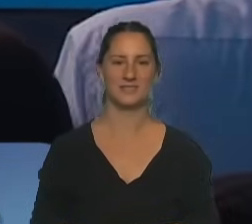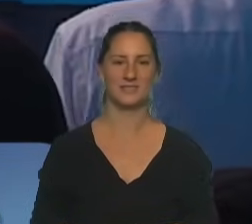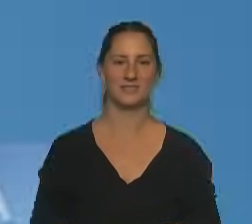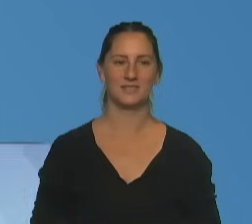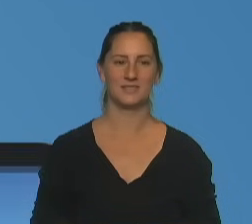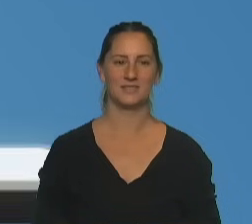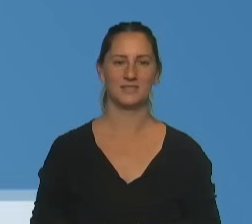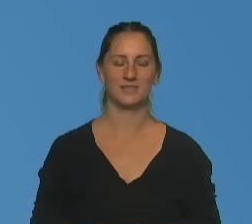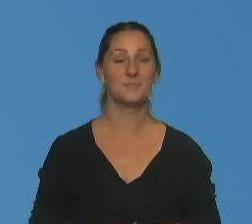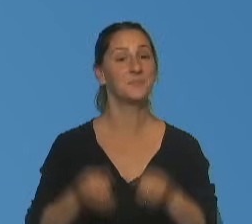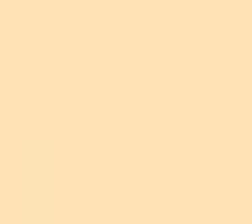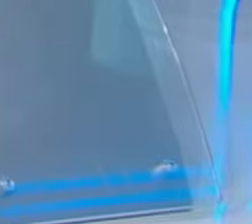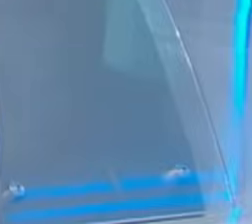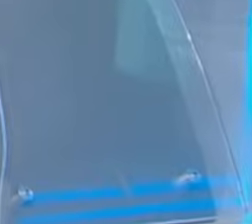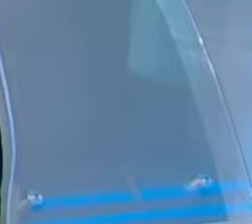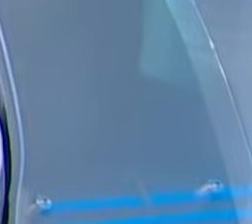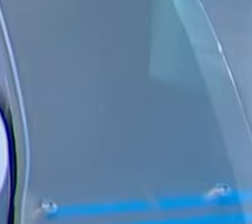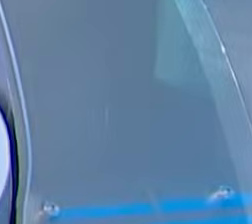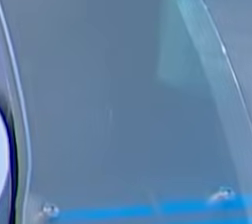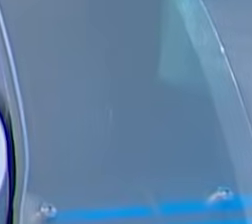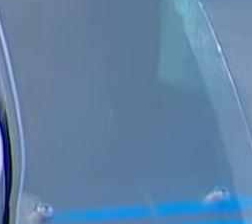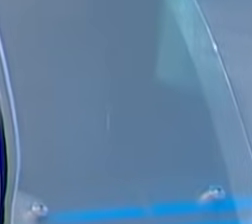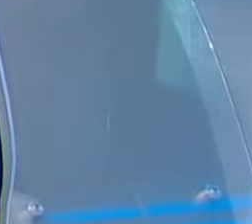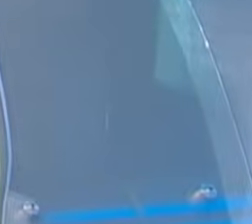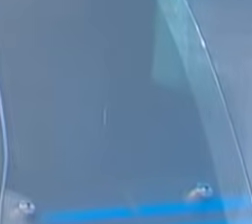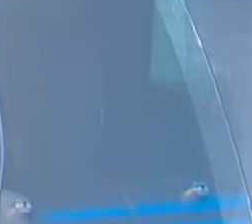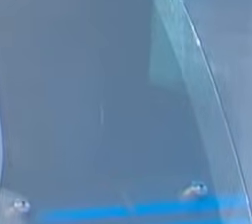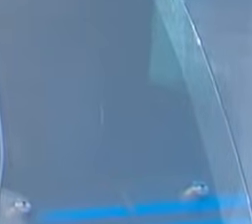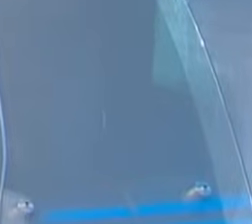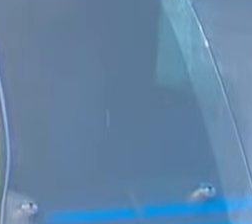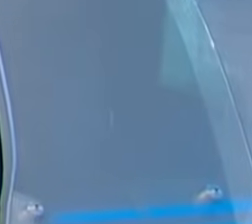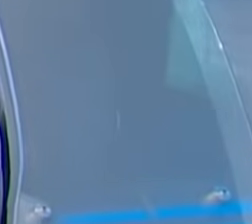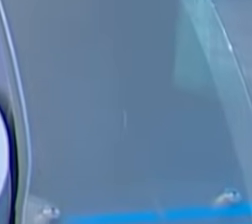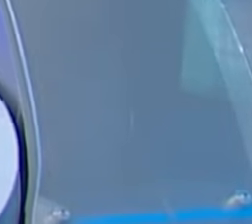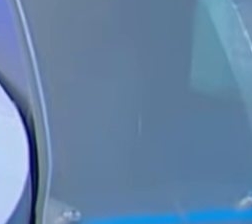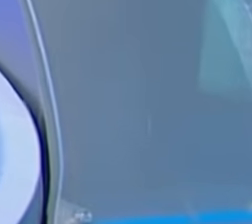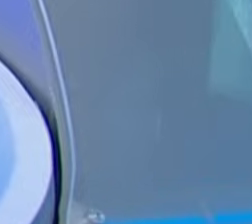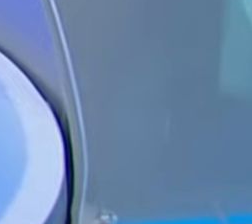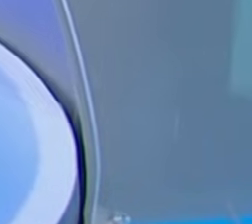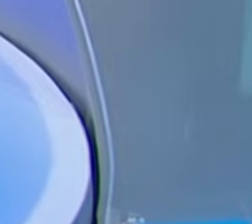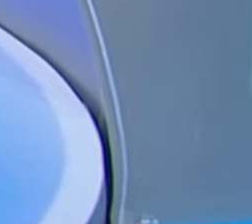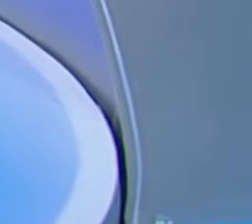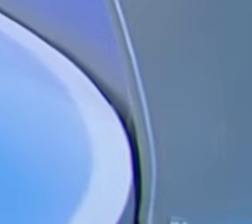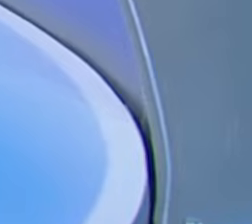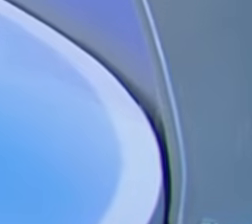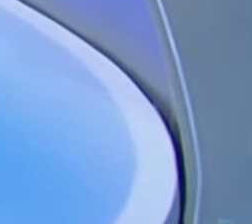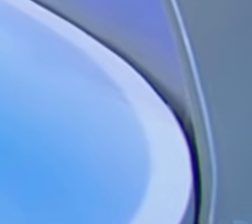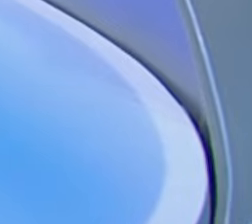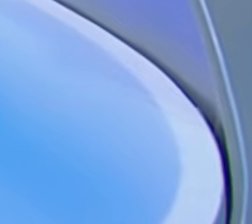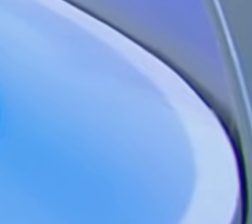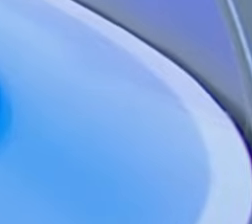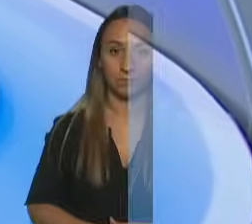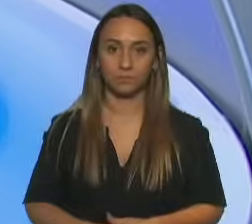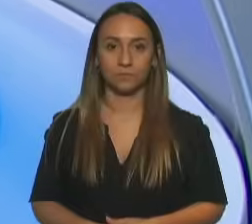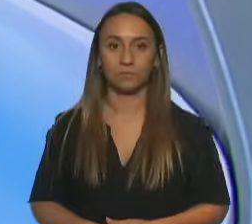Muy bien, estamos viendo ahí entonces a Héctor Daer y Cecilia Moró pidiendo cautela,